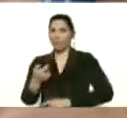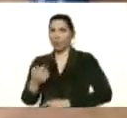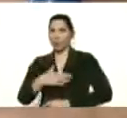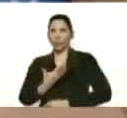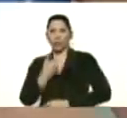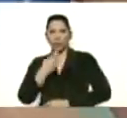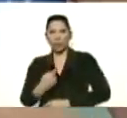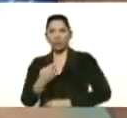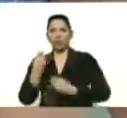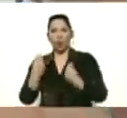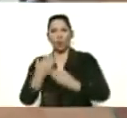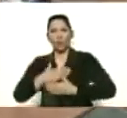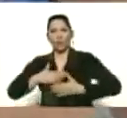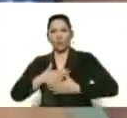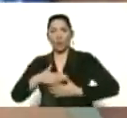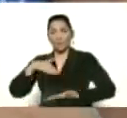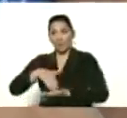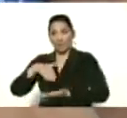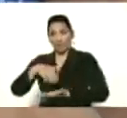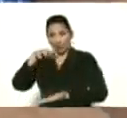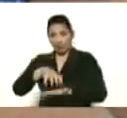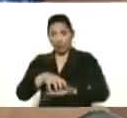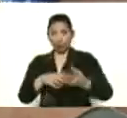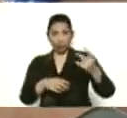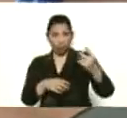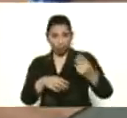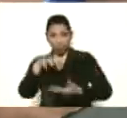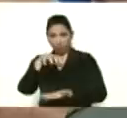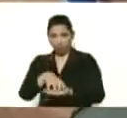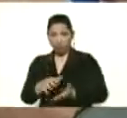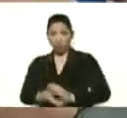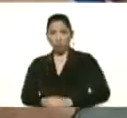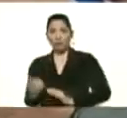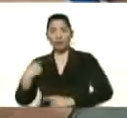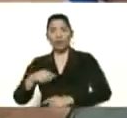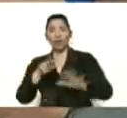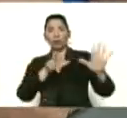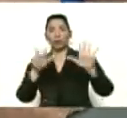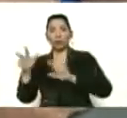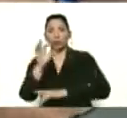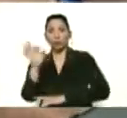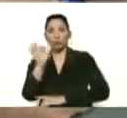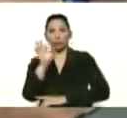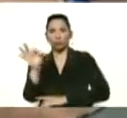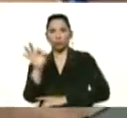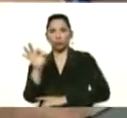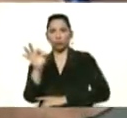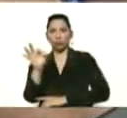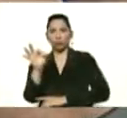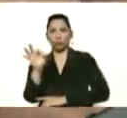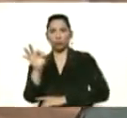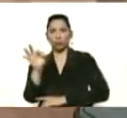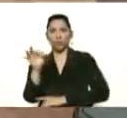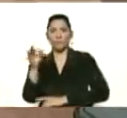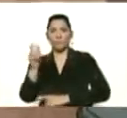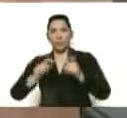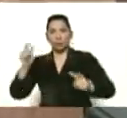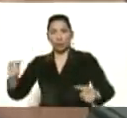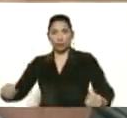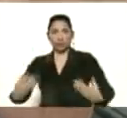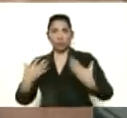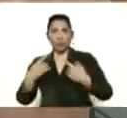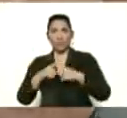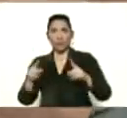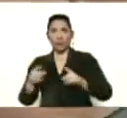como recuperados, porque Miranda, que es el segundo estado, tiene 88% pacientes infectados, lamentablemente